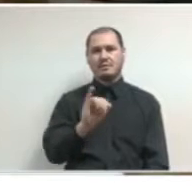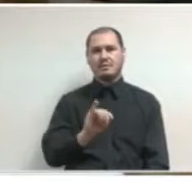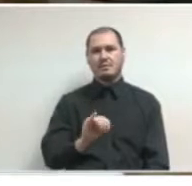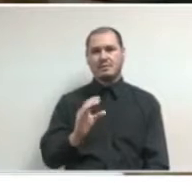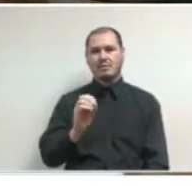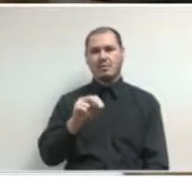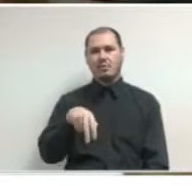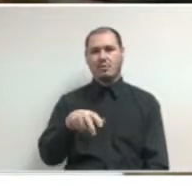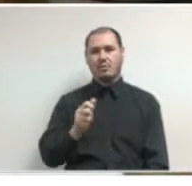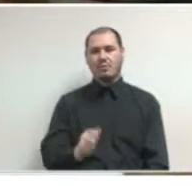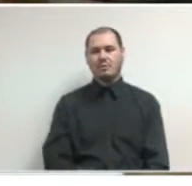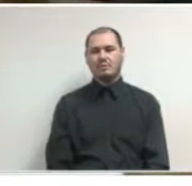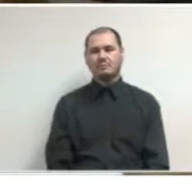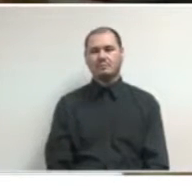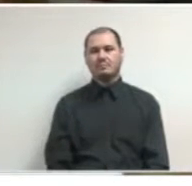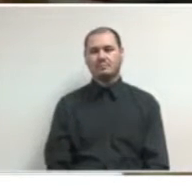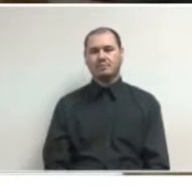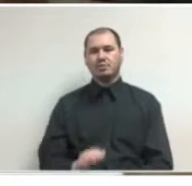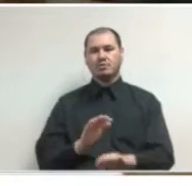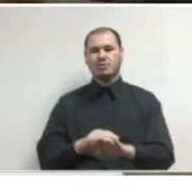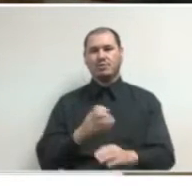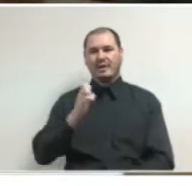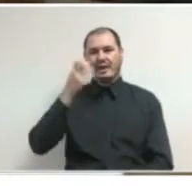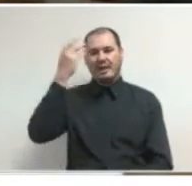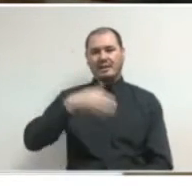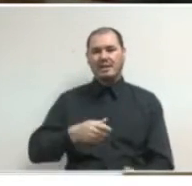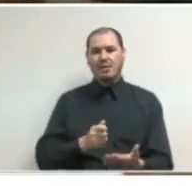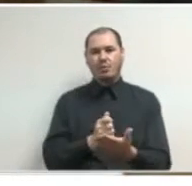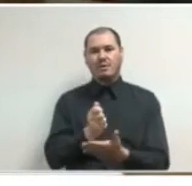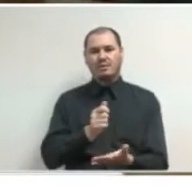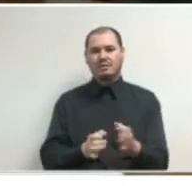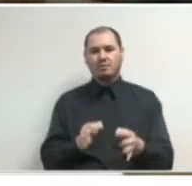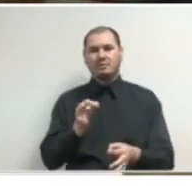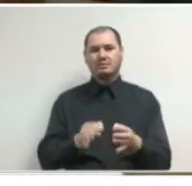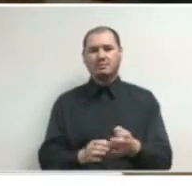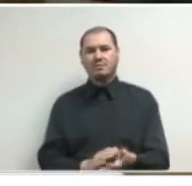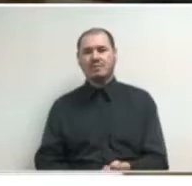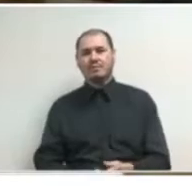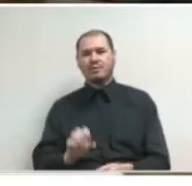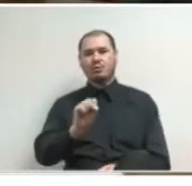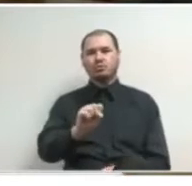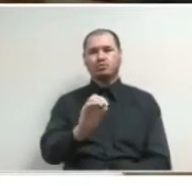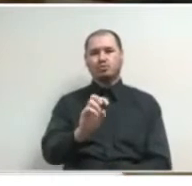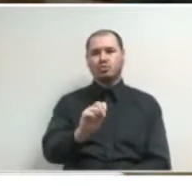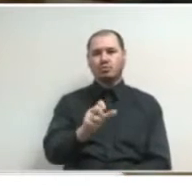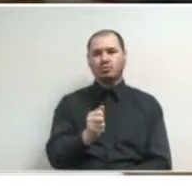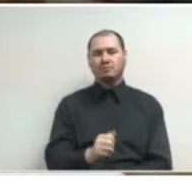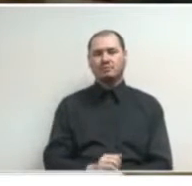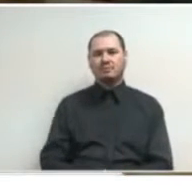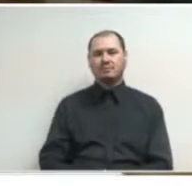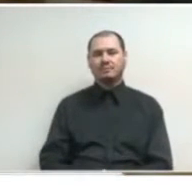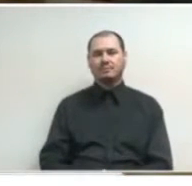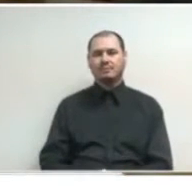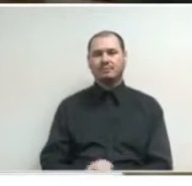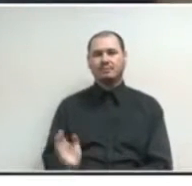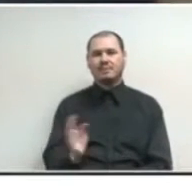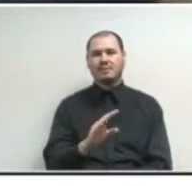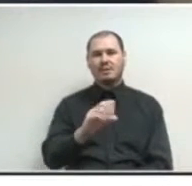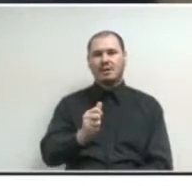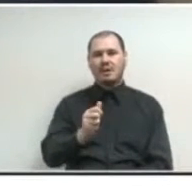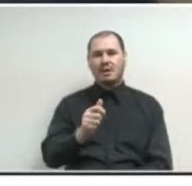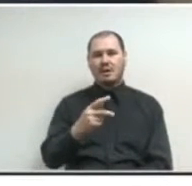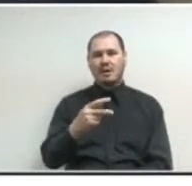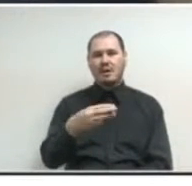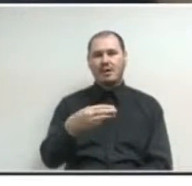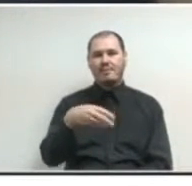Consejo Consultivo de Ética Judicial de Guanabacatú. Doctor Luis Fernando Sosa Centurión, doctor Rodrigo Campos Cervera, doctor